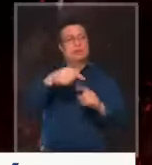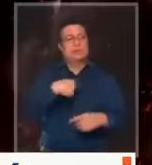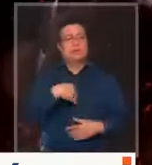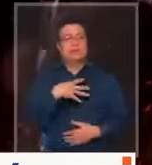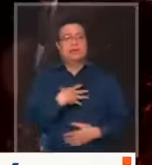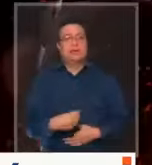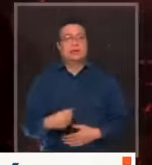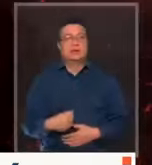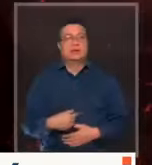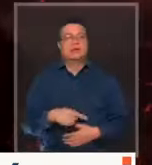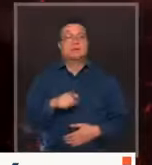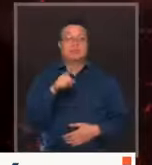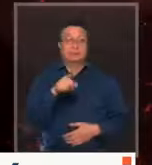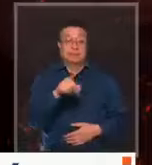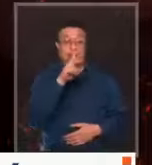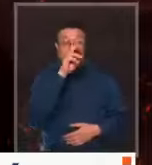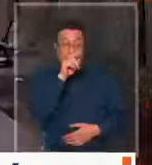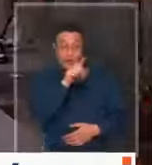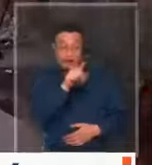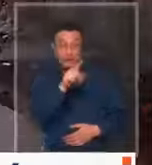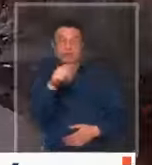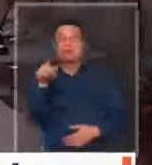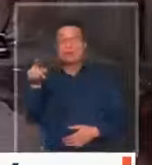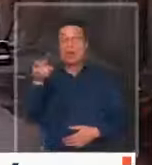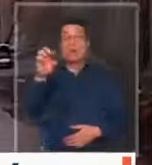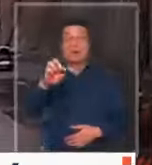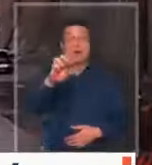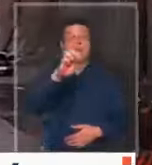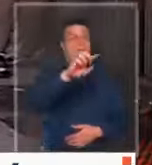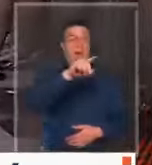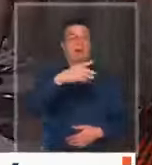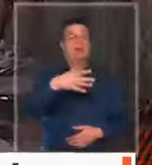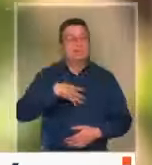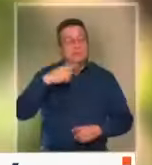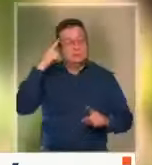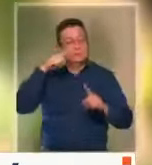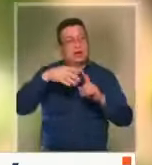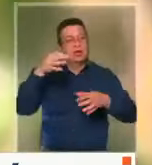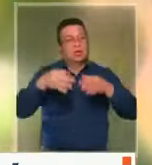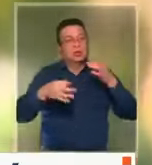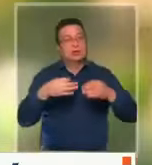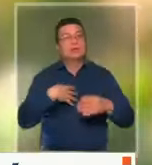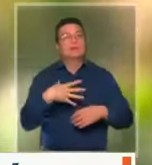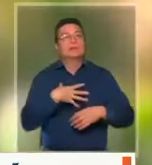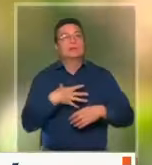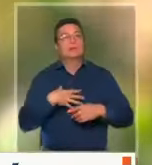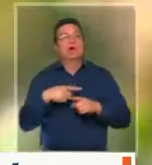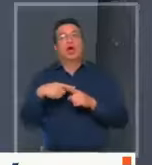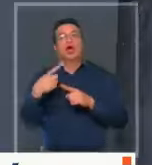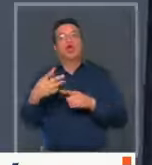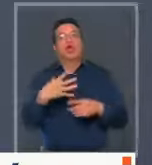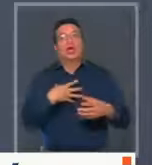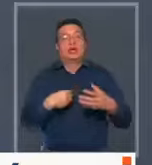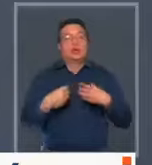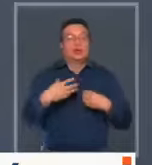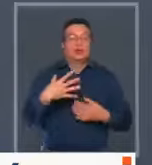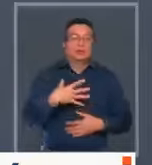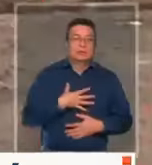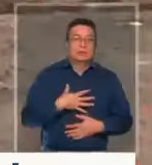ella, lamentablemente son muchos los padres que buscan justicia y temen por sus demás hijos. En esta última